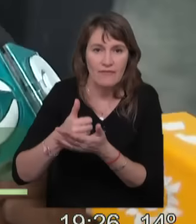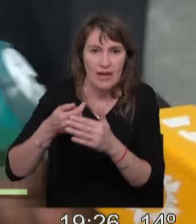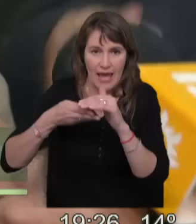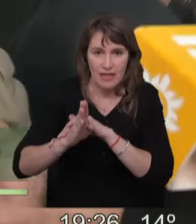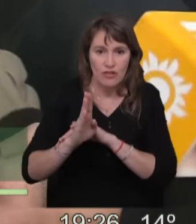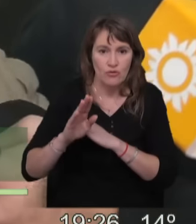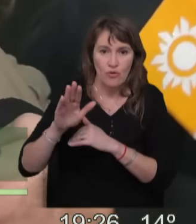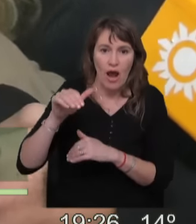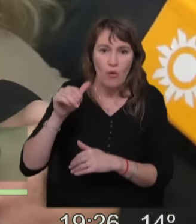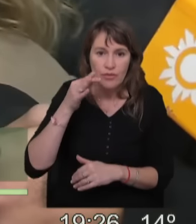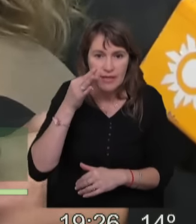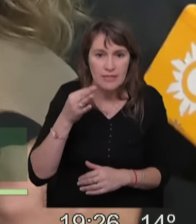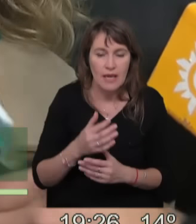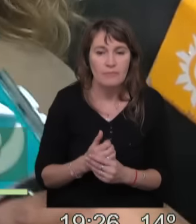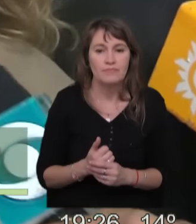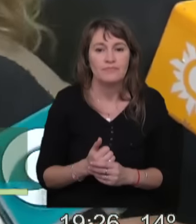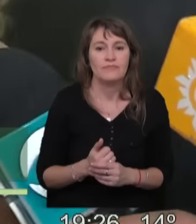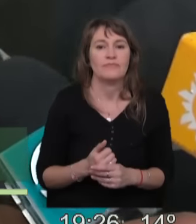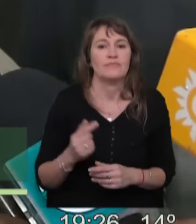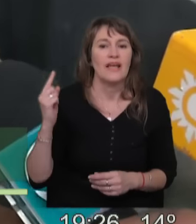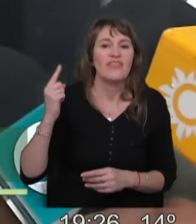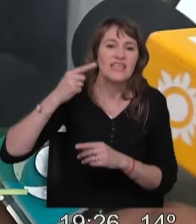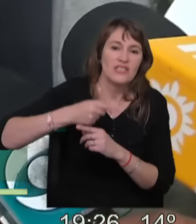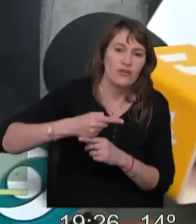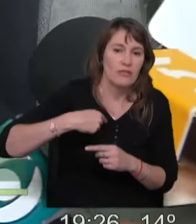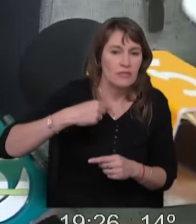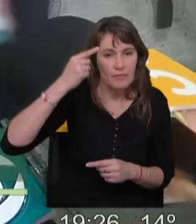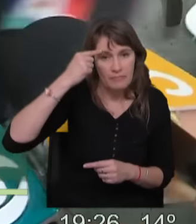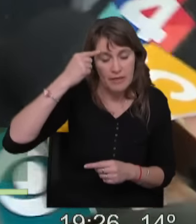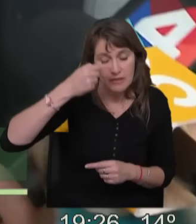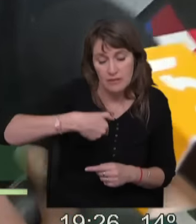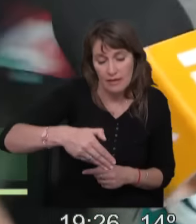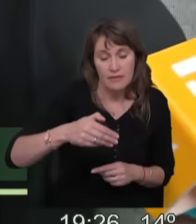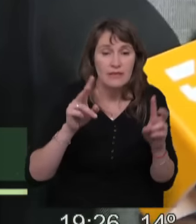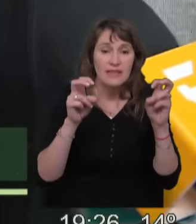Bueno, ¿De qué depende la próxima decisión? Lo voy a pensar en los próximos días. Un tema